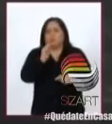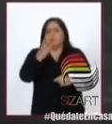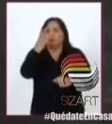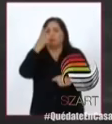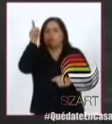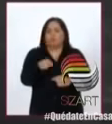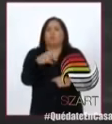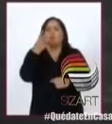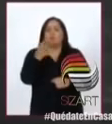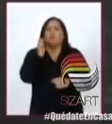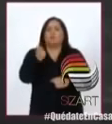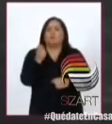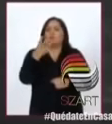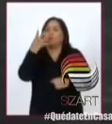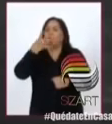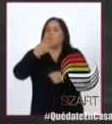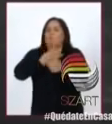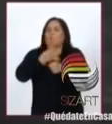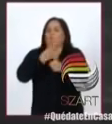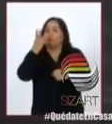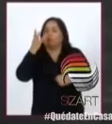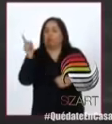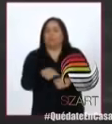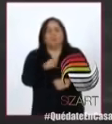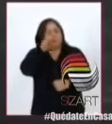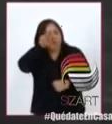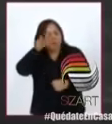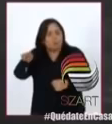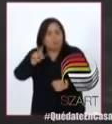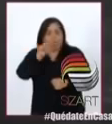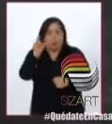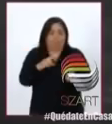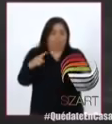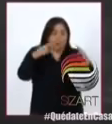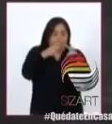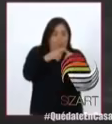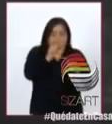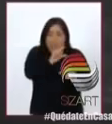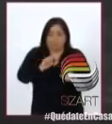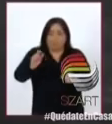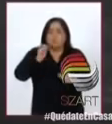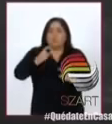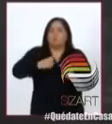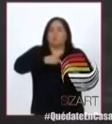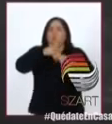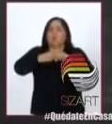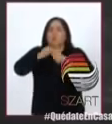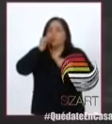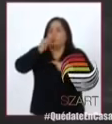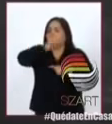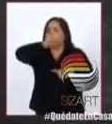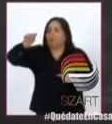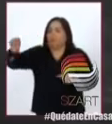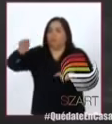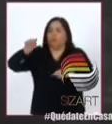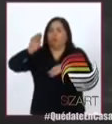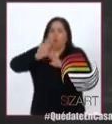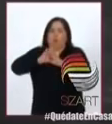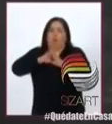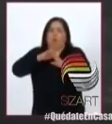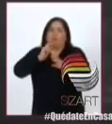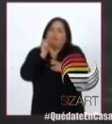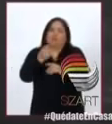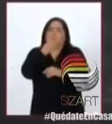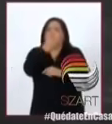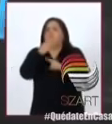cuartos, que es 4 tercios. Observa que cuando dividimos fracciones, multiplicamos el dividendo por el recíproco del divisor.